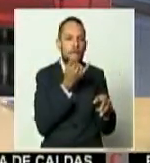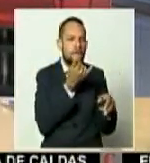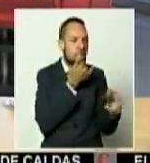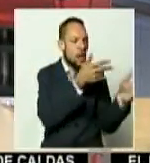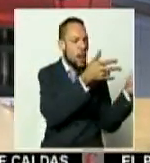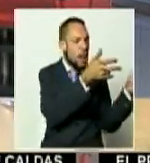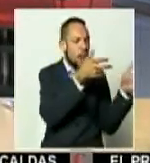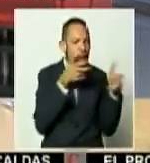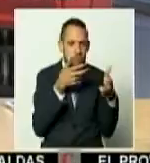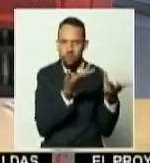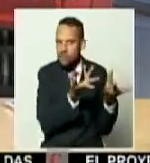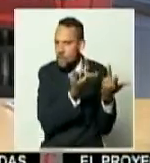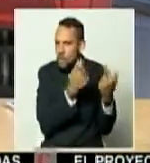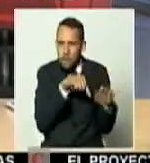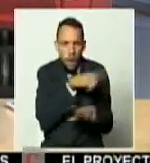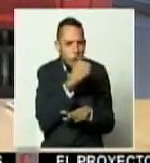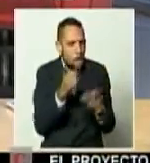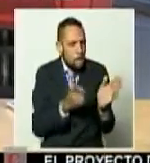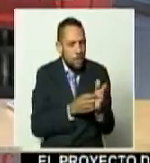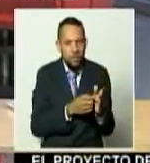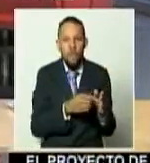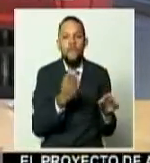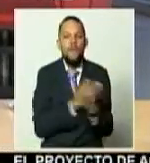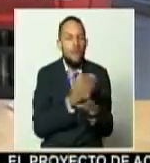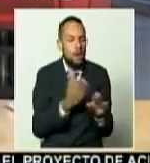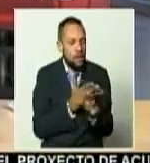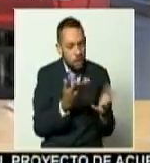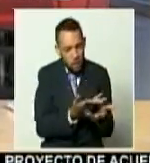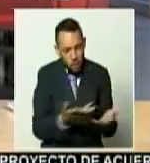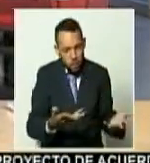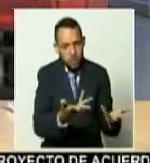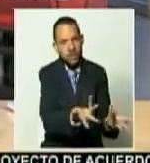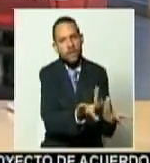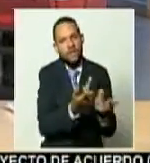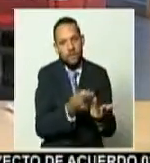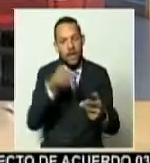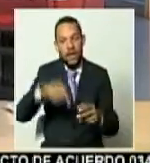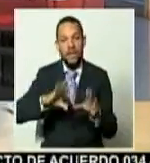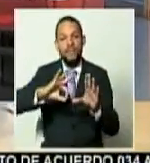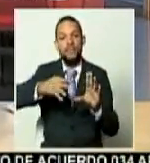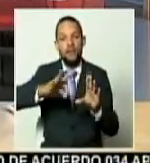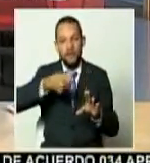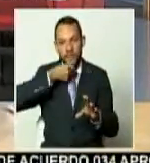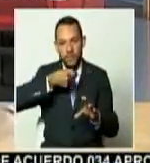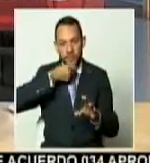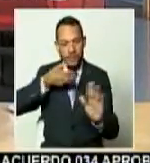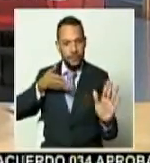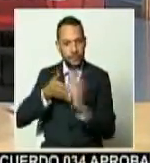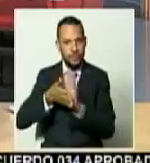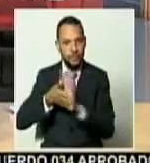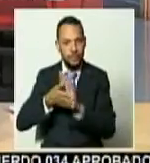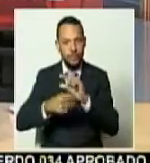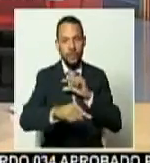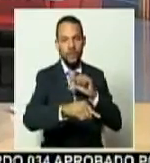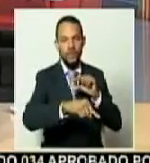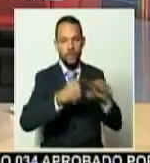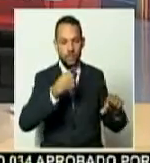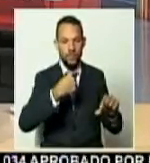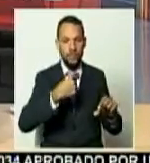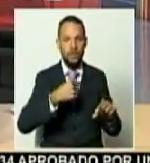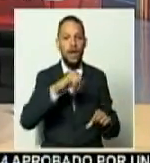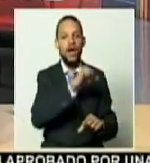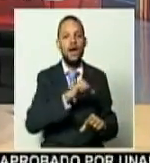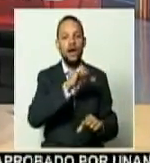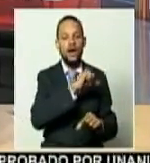su barrio, su vereda, su comuna. Todos tienen aquí su espacio en Telecafé Noticias. No olviden escribirnos a través de arroba Telecafé Noticias en